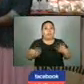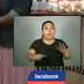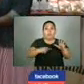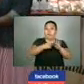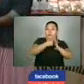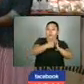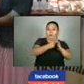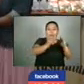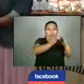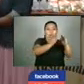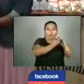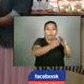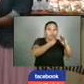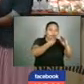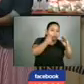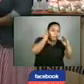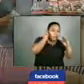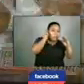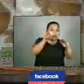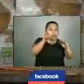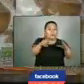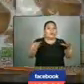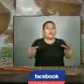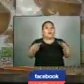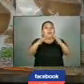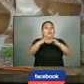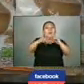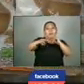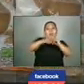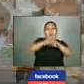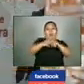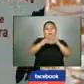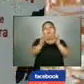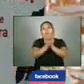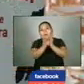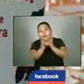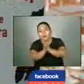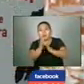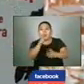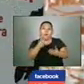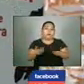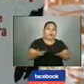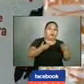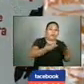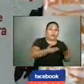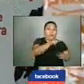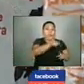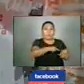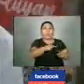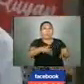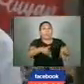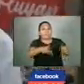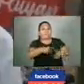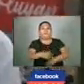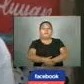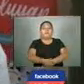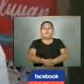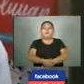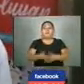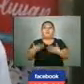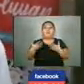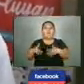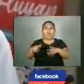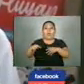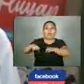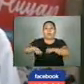hogares que la Iglesia de Jesucristo Columna de Amor tiene a cargo para ayudar a personas en situación de calle. Super Selectos